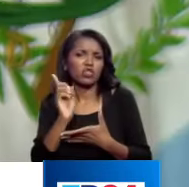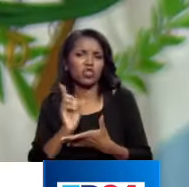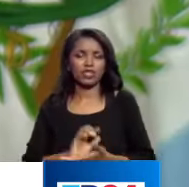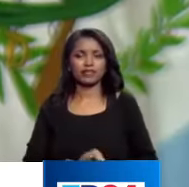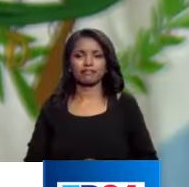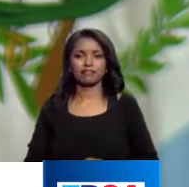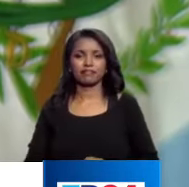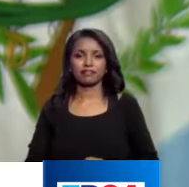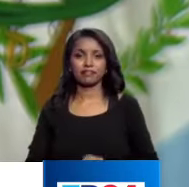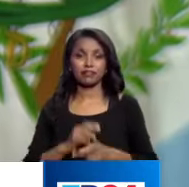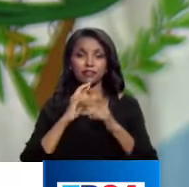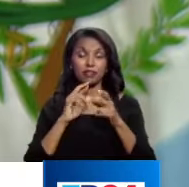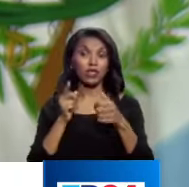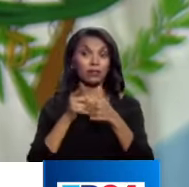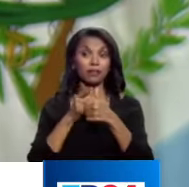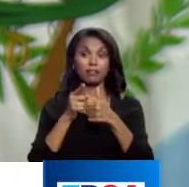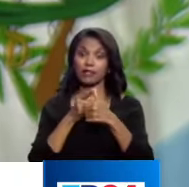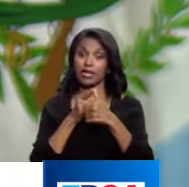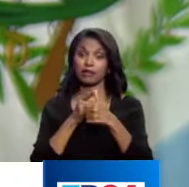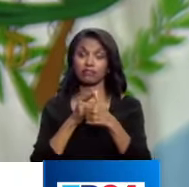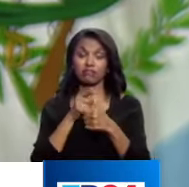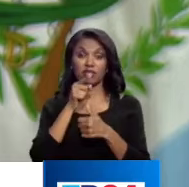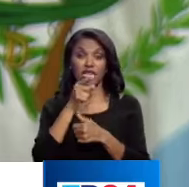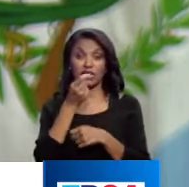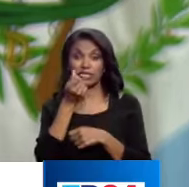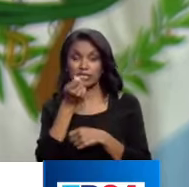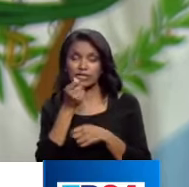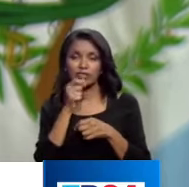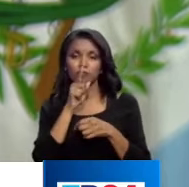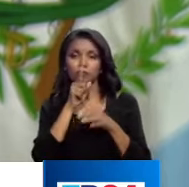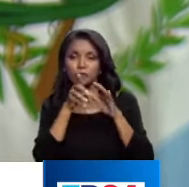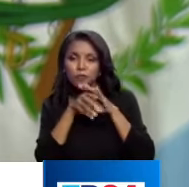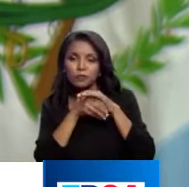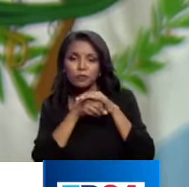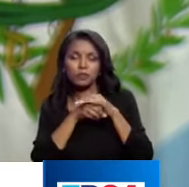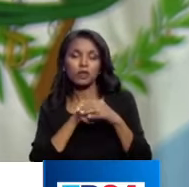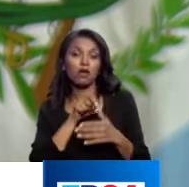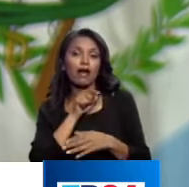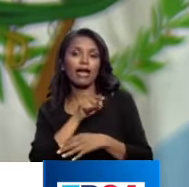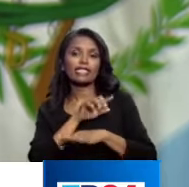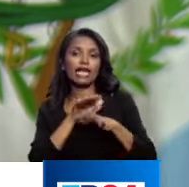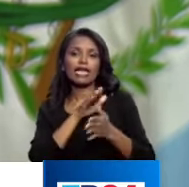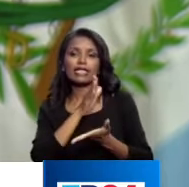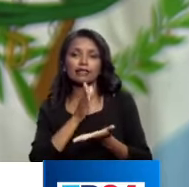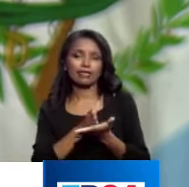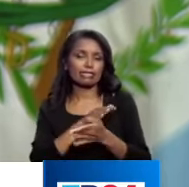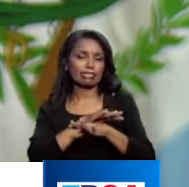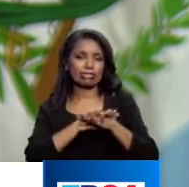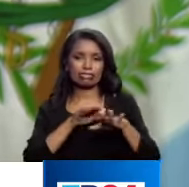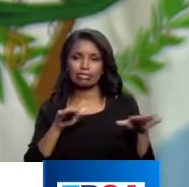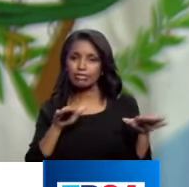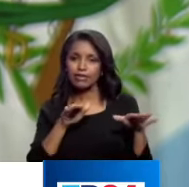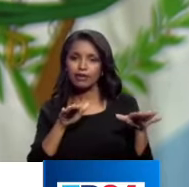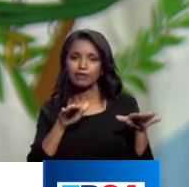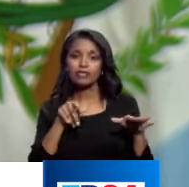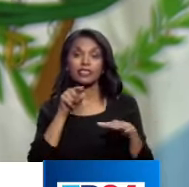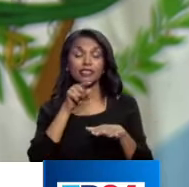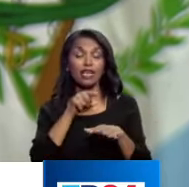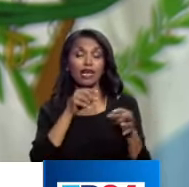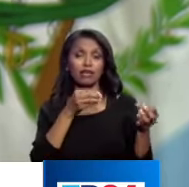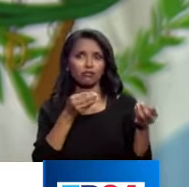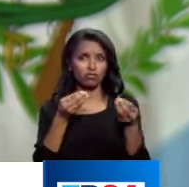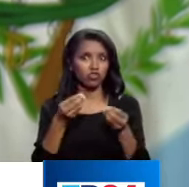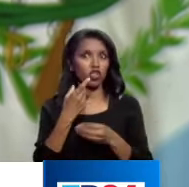El primero, acabar con la corrupción. Allá hay millones y millones de dólares. He dicho, hay que acabar con el estado